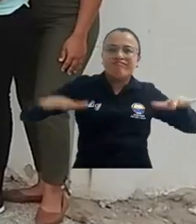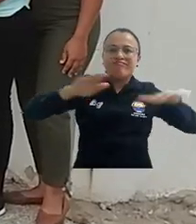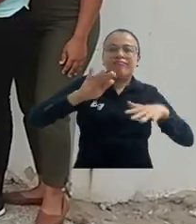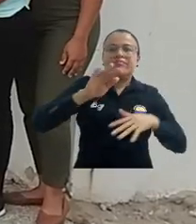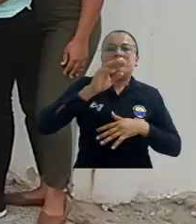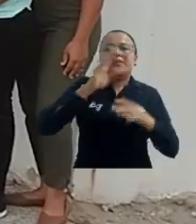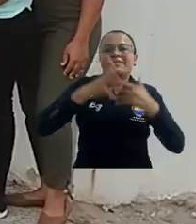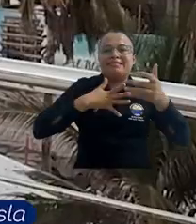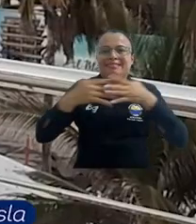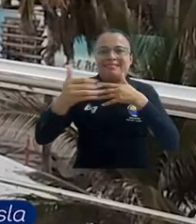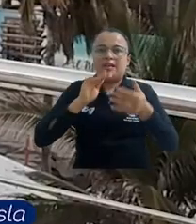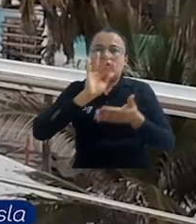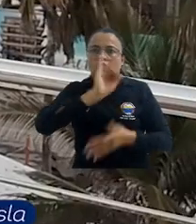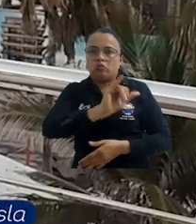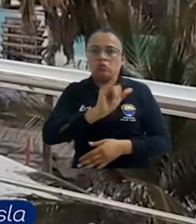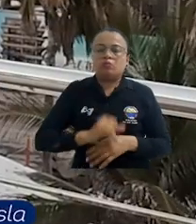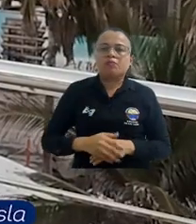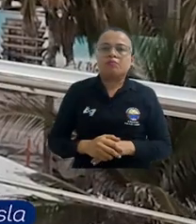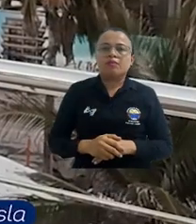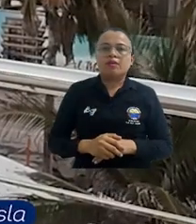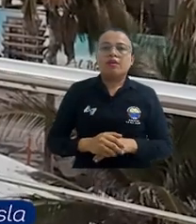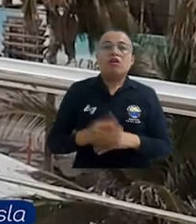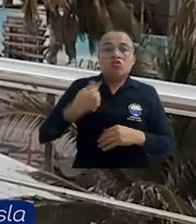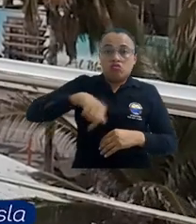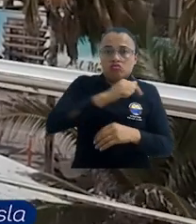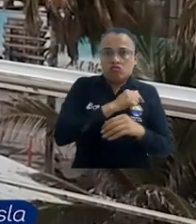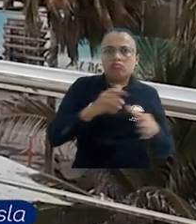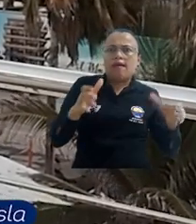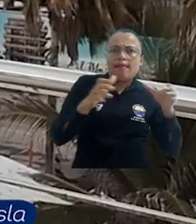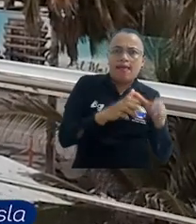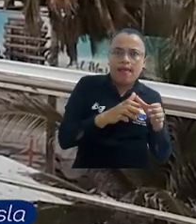educativo en la región. Para que nosotros como institución, que somos más